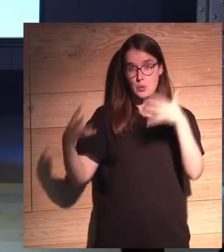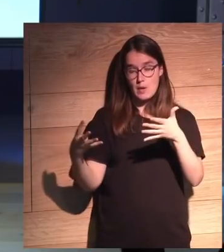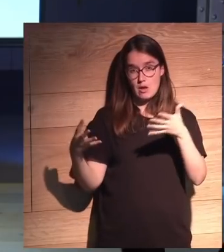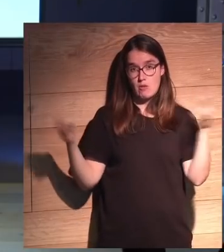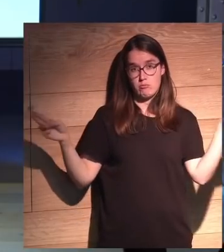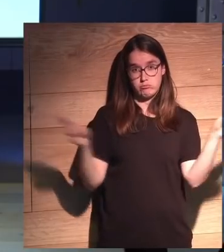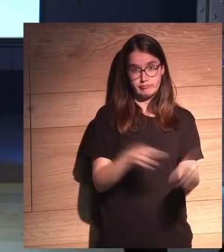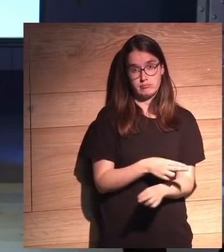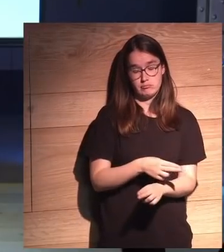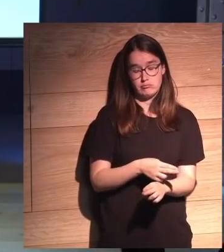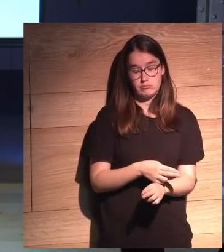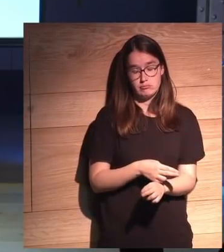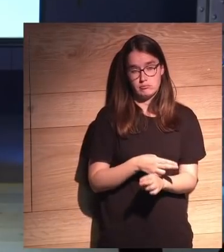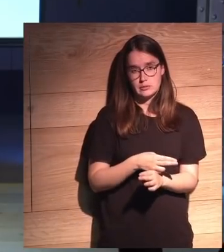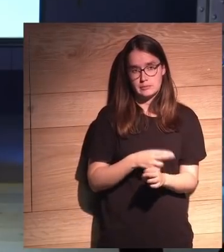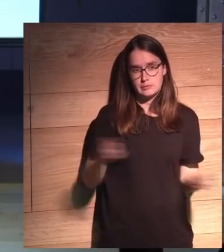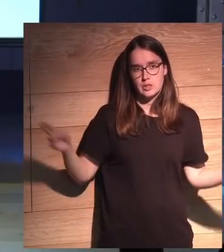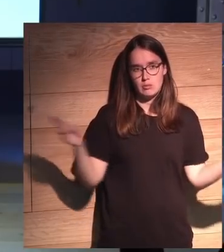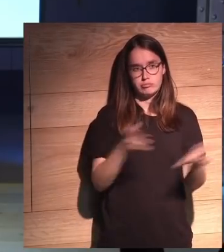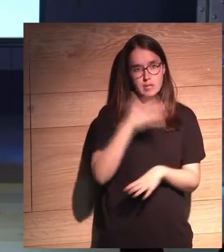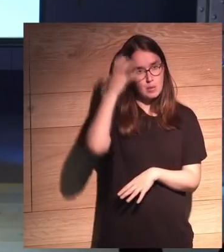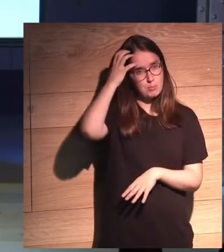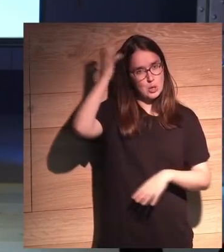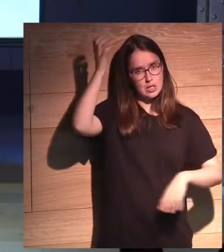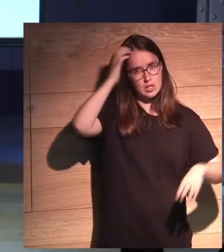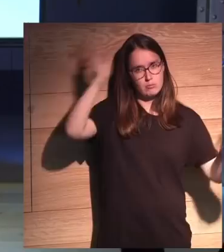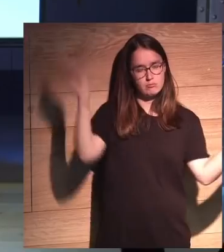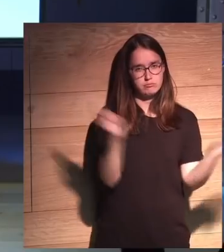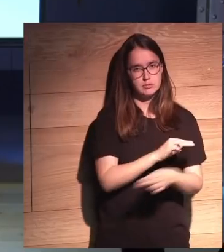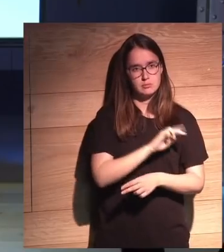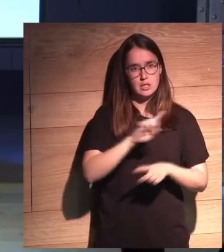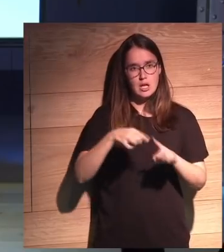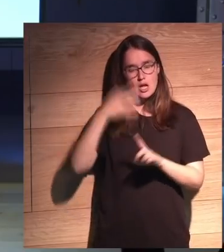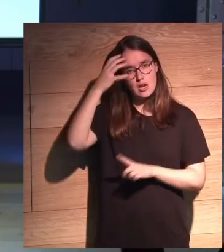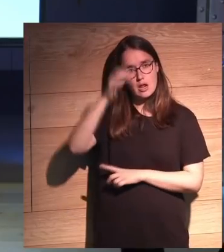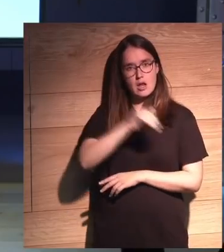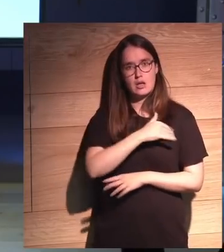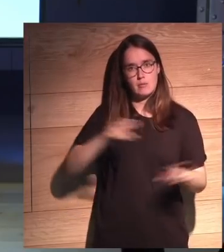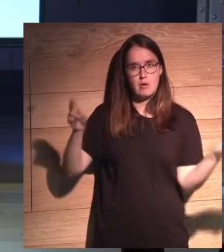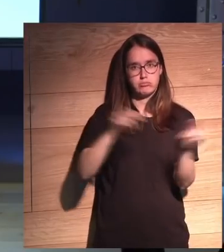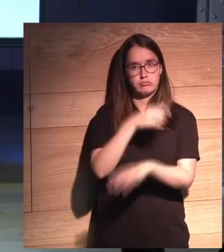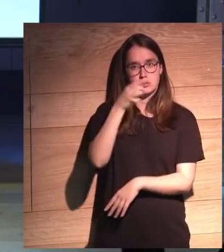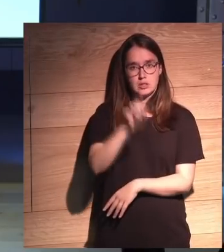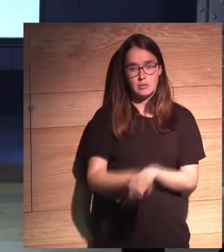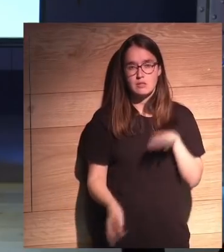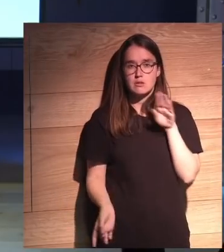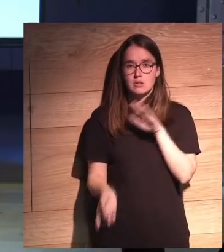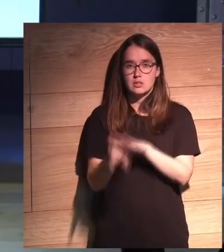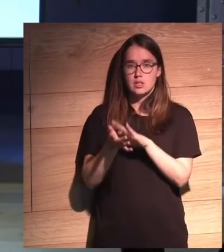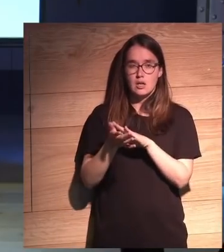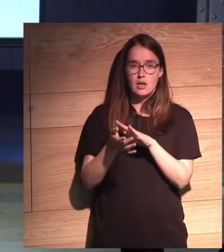queda abolida la monarquía y queda abolida la Real Academia, y se monta